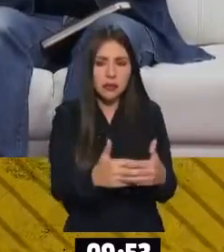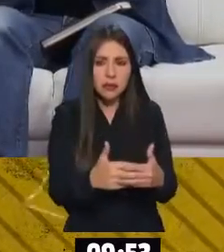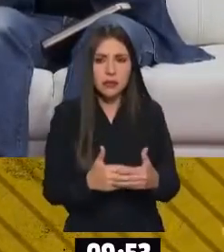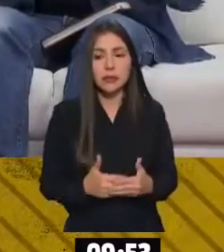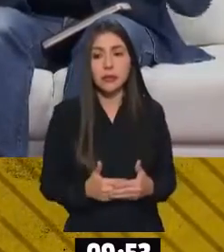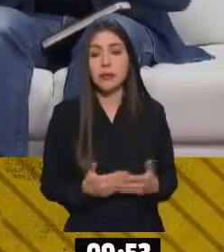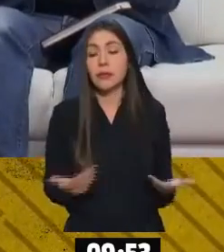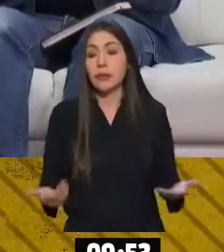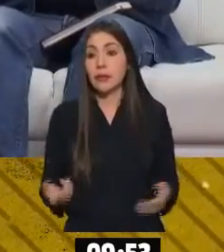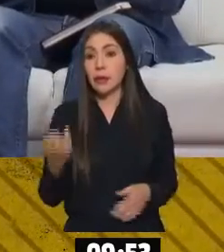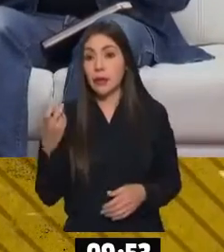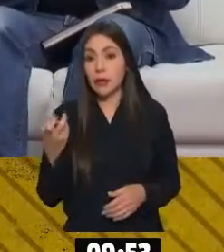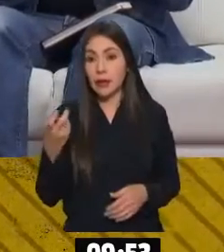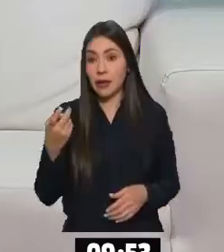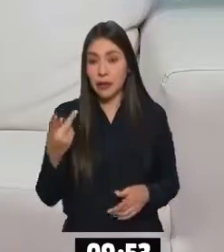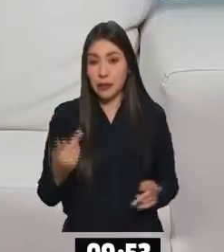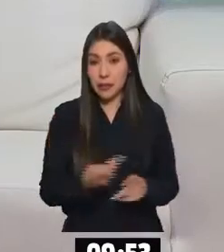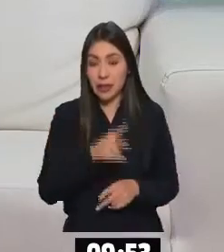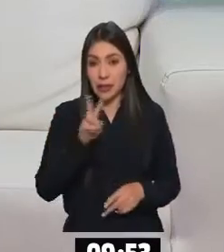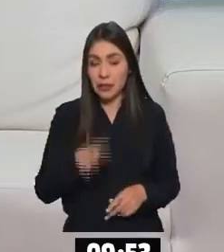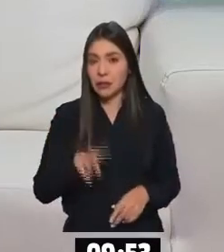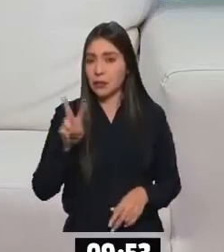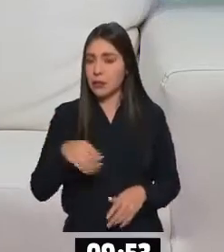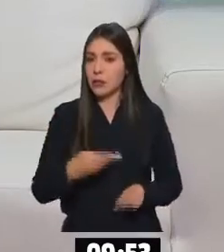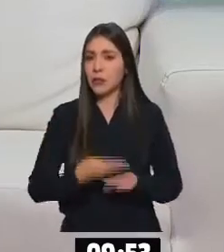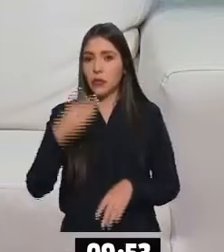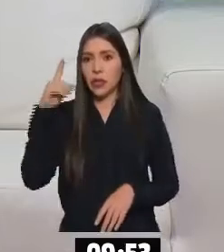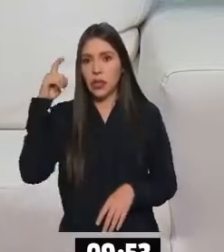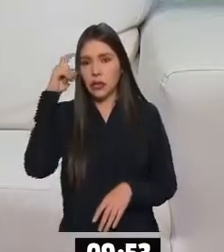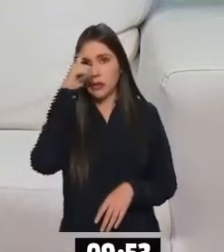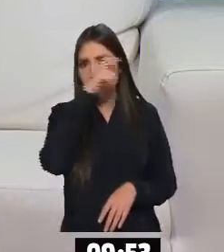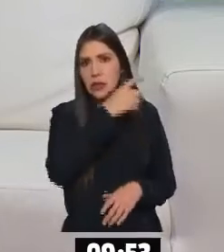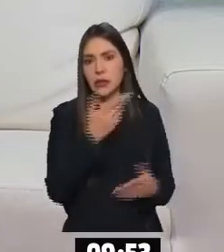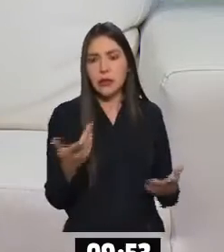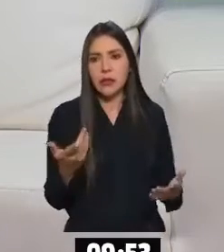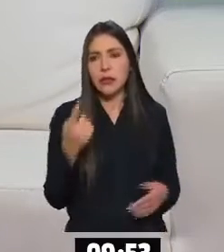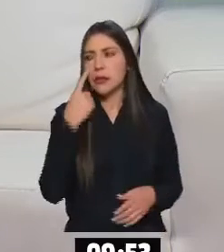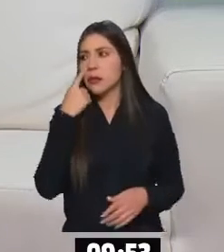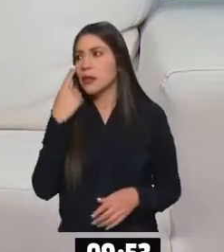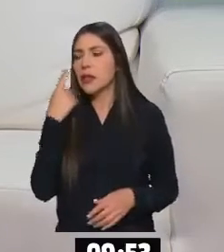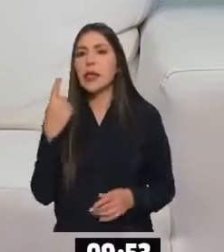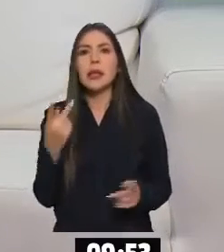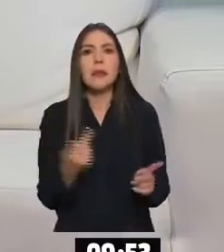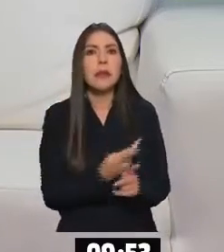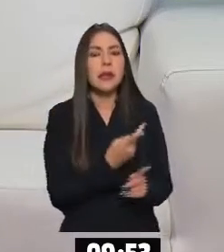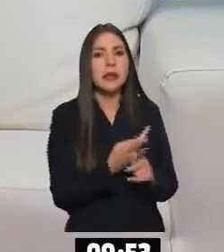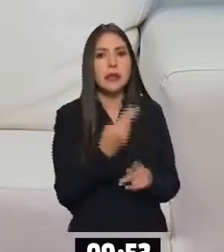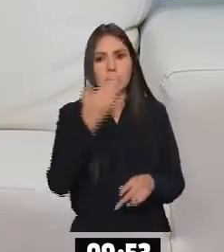Sí. Muy compleja, difícil, ¿no? Saber qué está ocurriendo. Porque, por ejemplo,